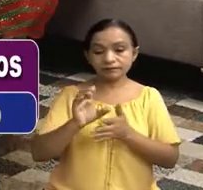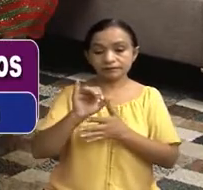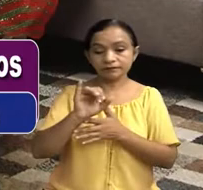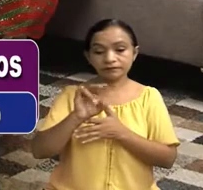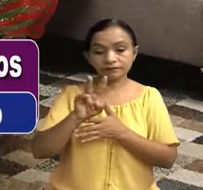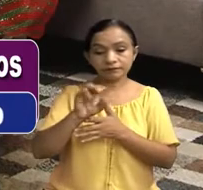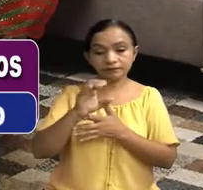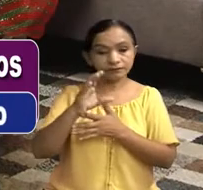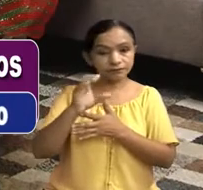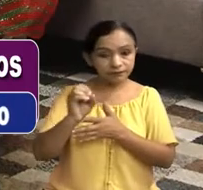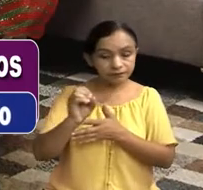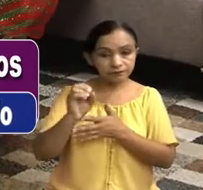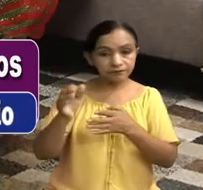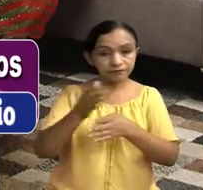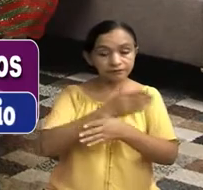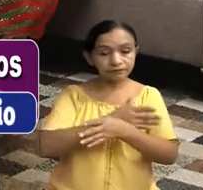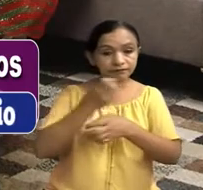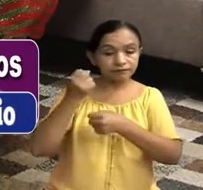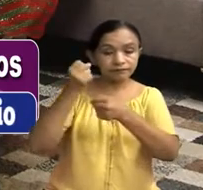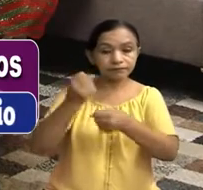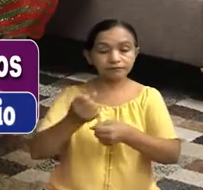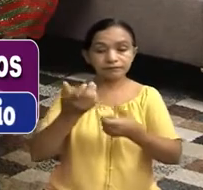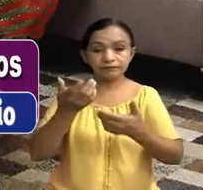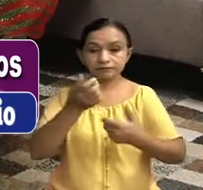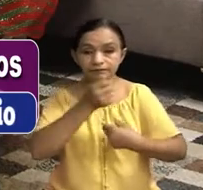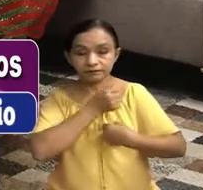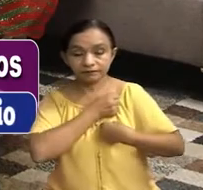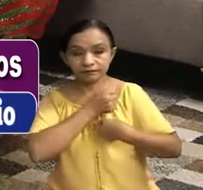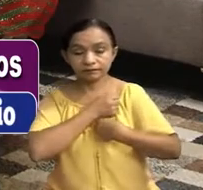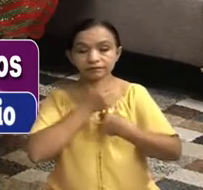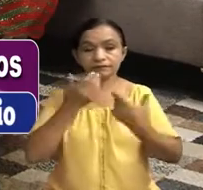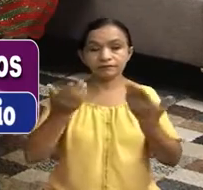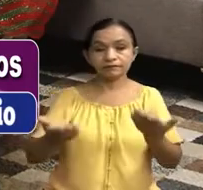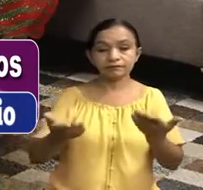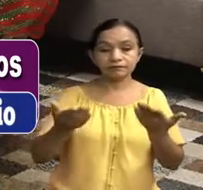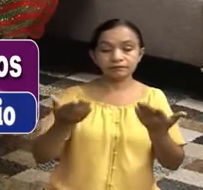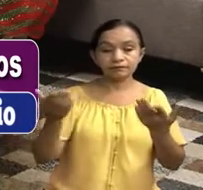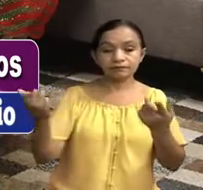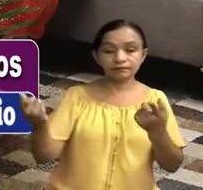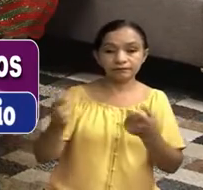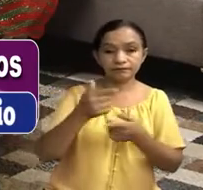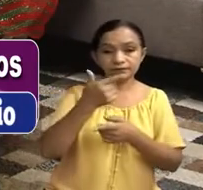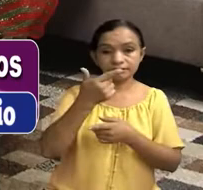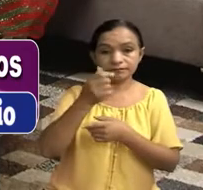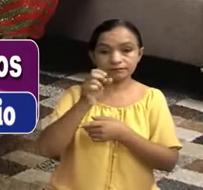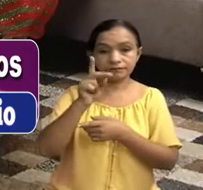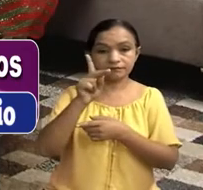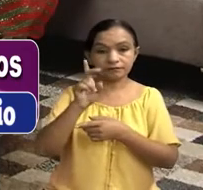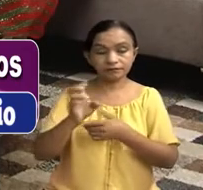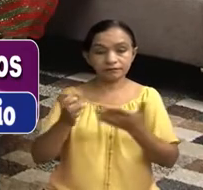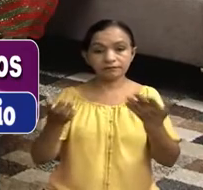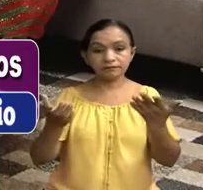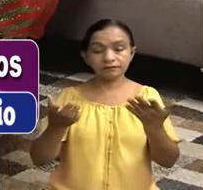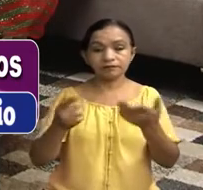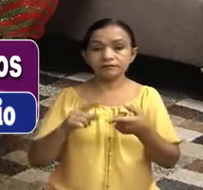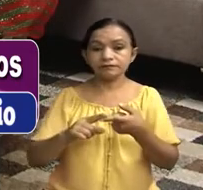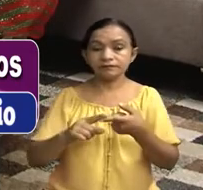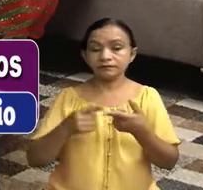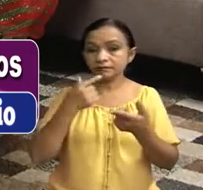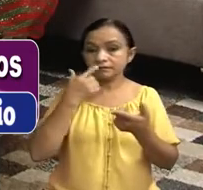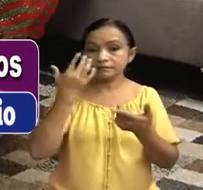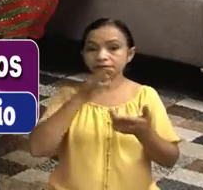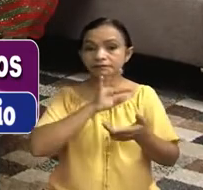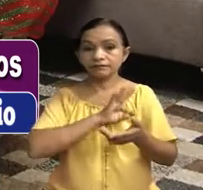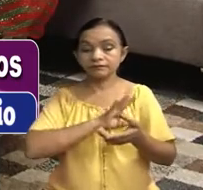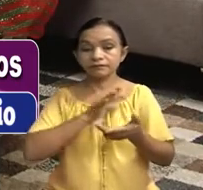porque anteriormente eran las dictaduras que se impusieron militarmente con golpes de Estado. Como lo vimos en Chile, ¿no? Como en Chile, pues, y en una buena